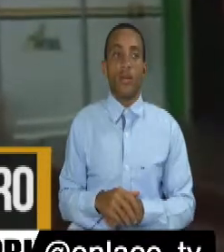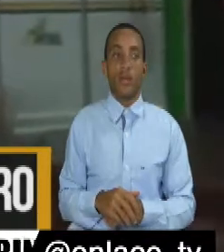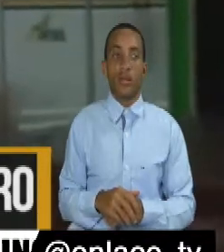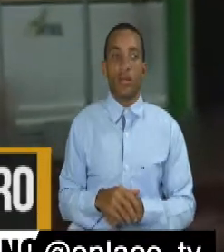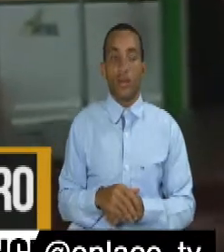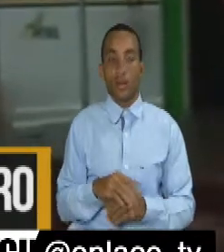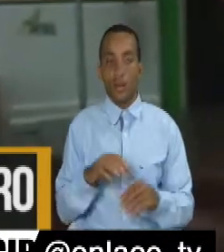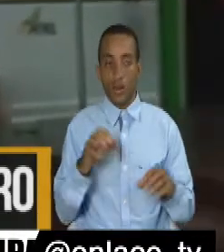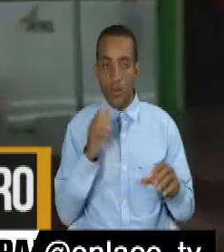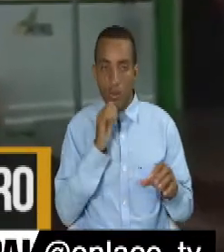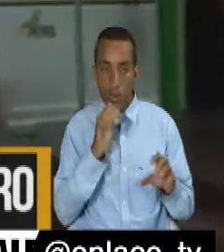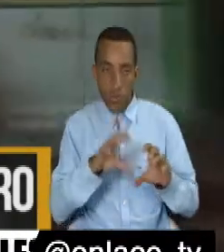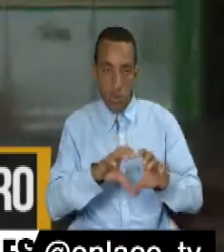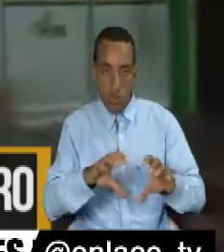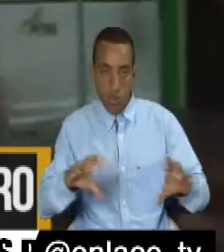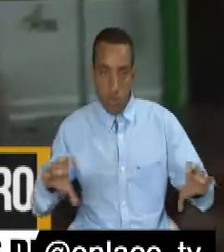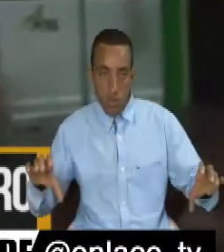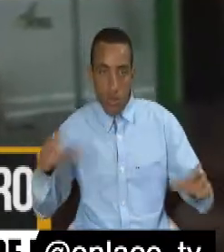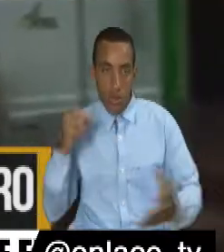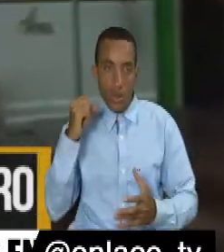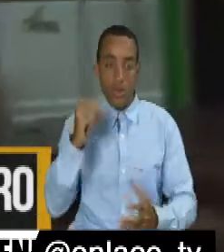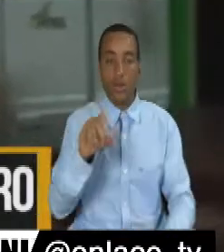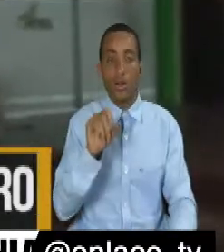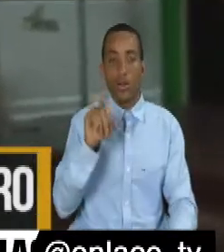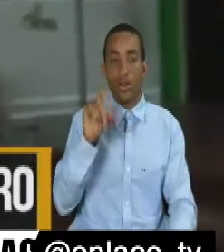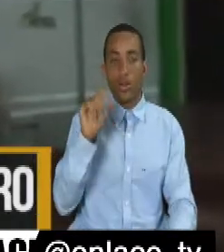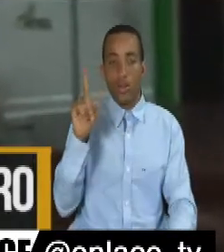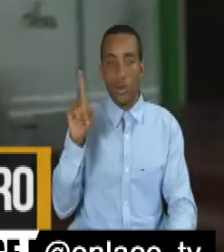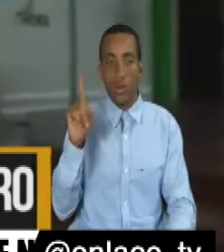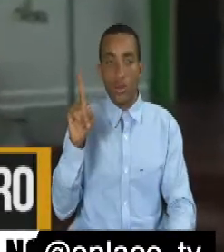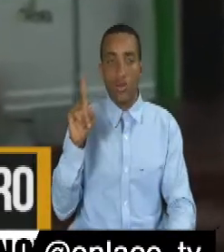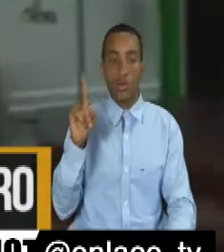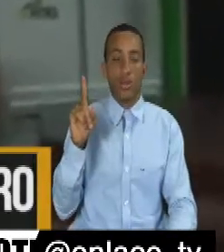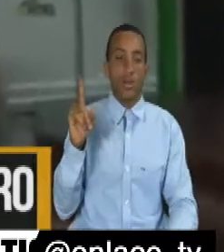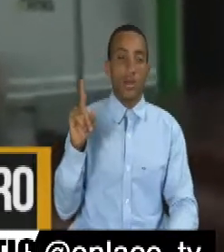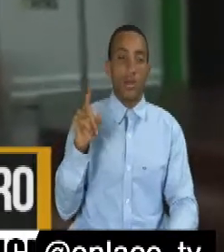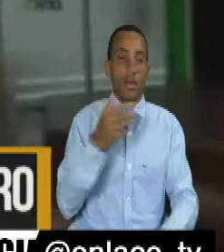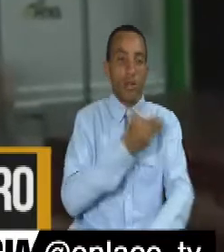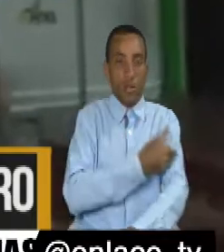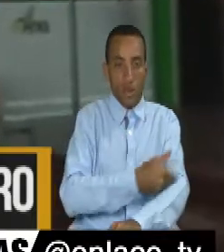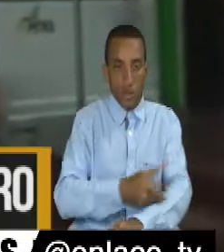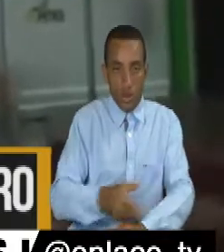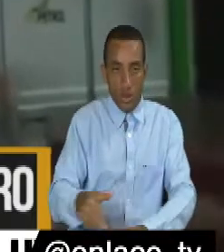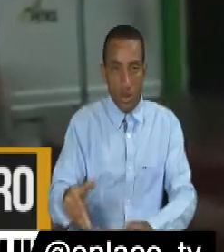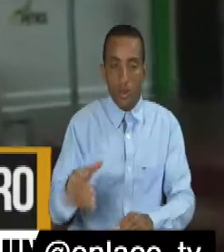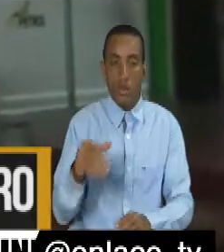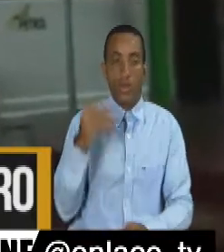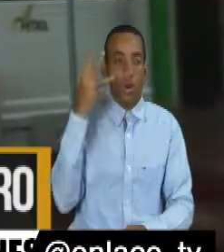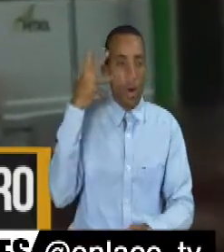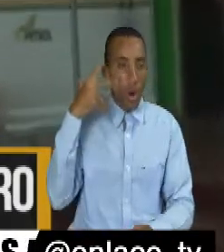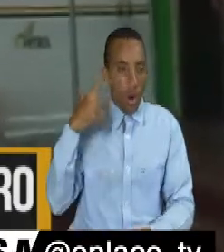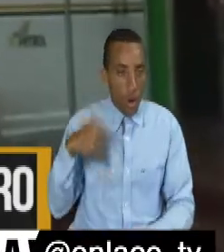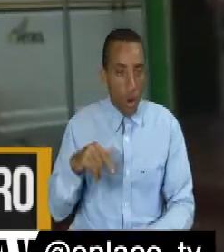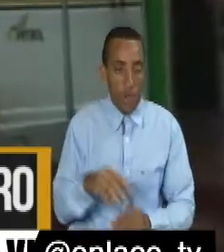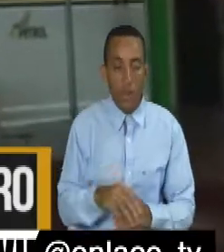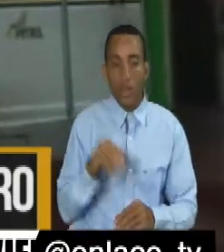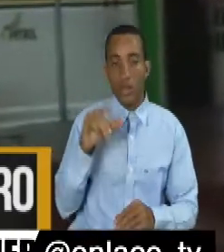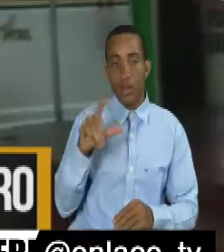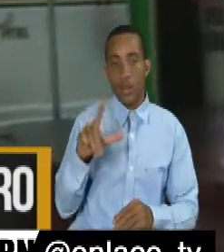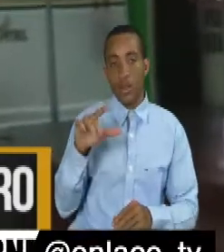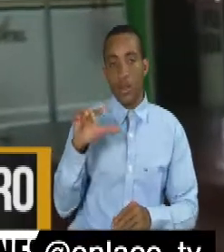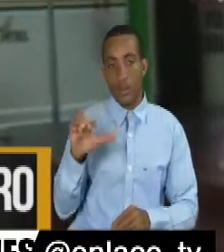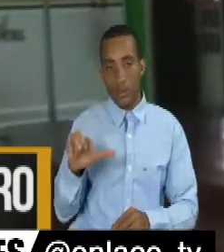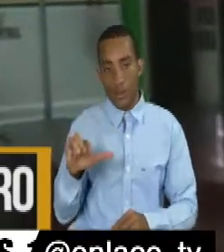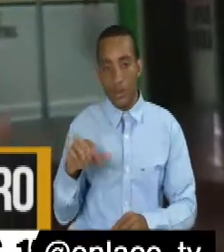acueducto veredal aproximadamente 11 millones de pesos diarios, invertimos en GLP, para